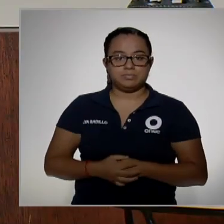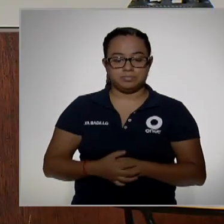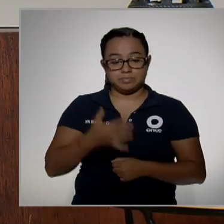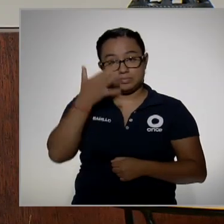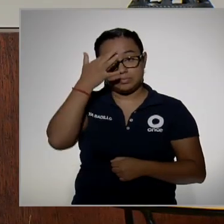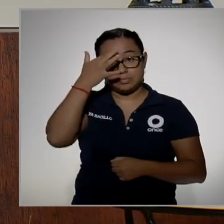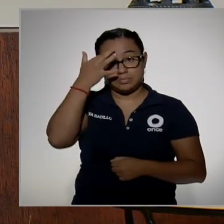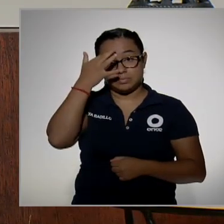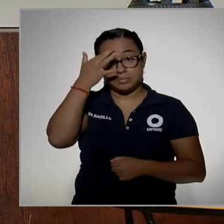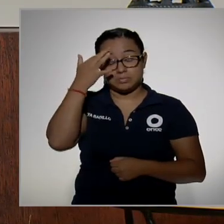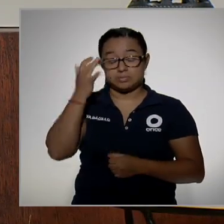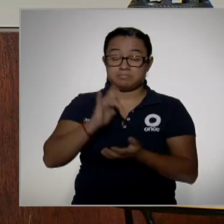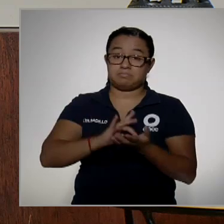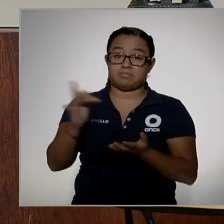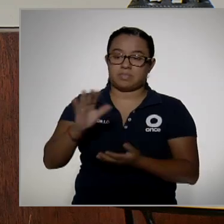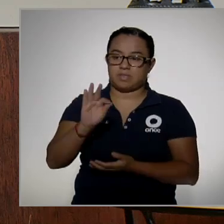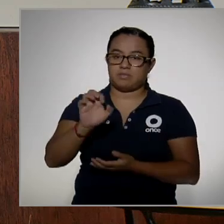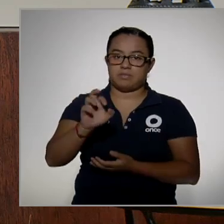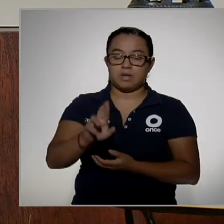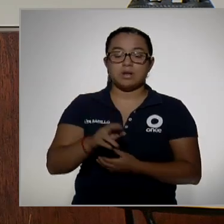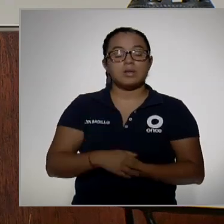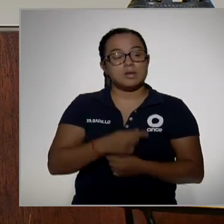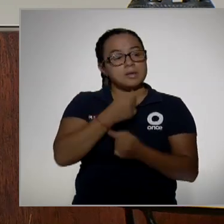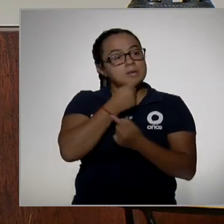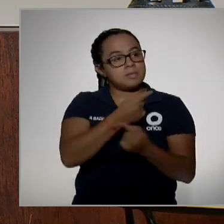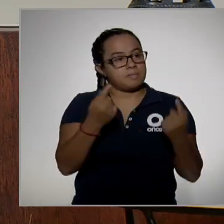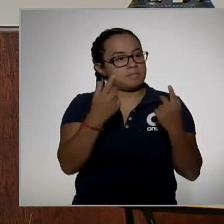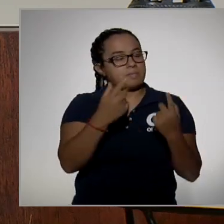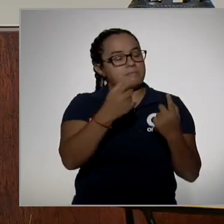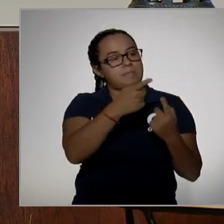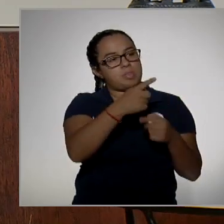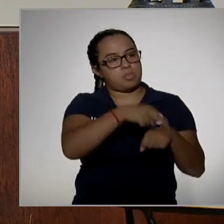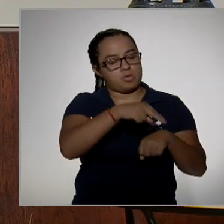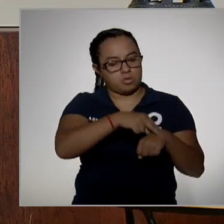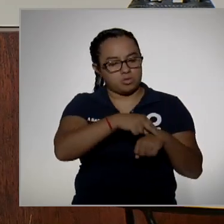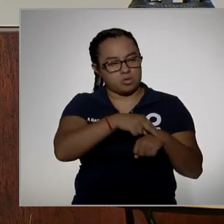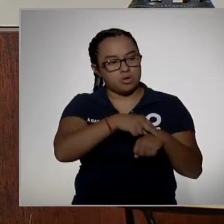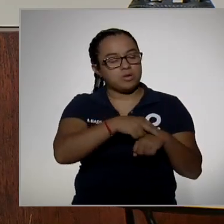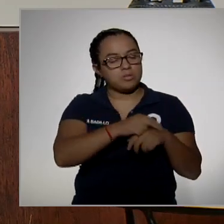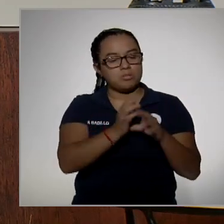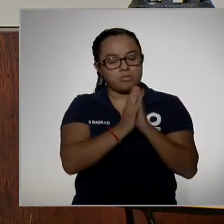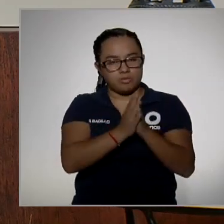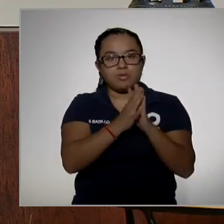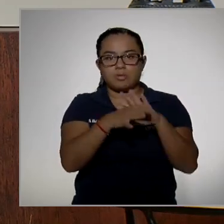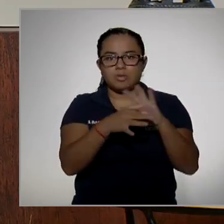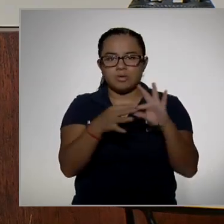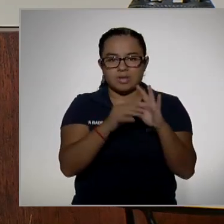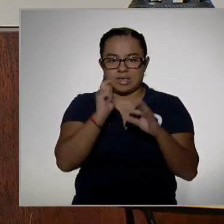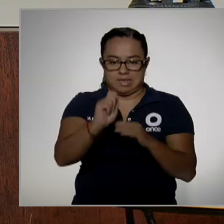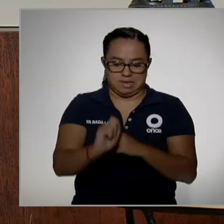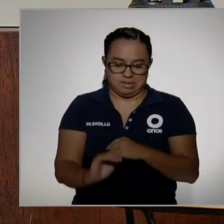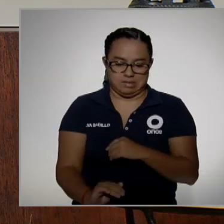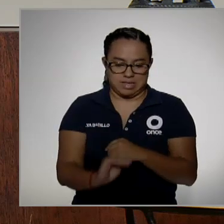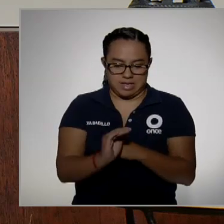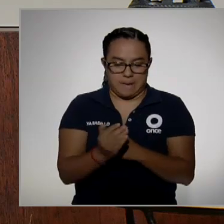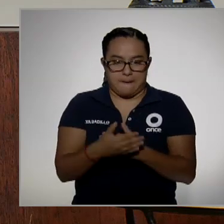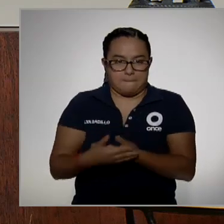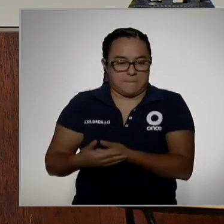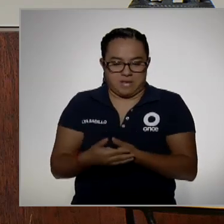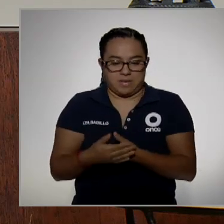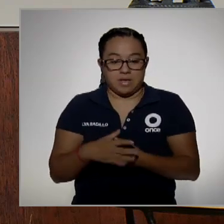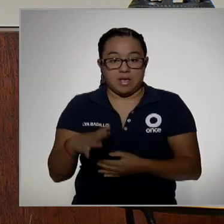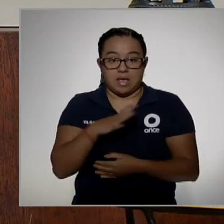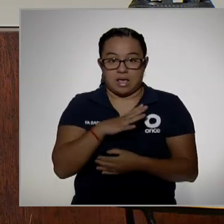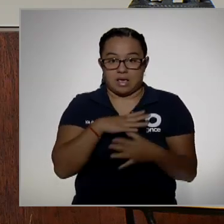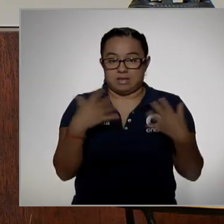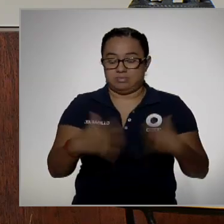gracias pero doctores pediatras arranquemos con ustedes primero porque vamos a empezar por las primeras etapas de la vida estamos escuchando hablar que hay una